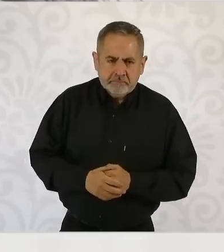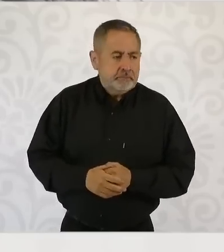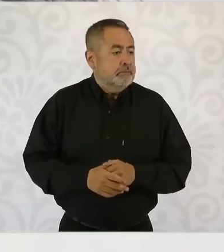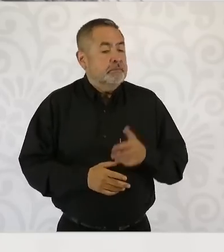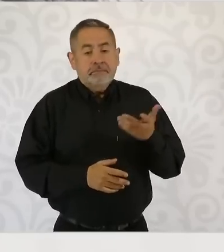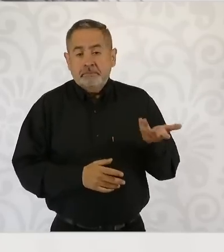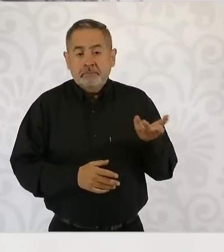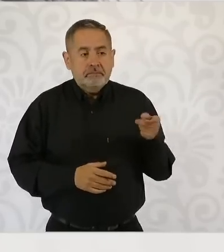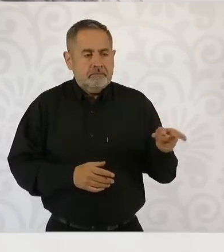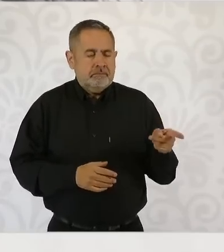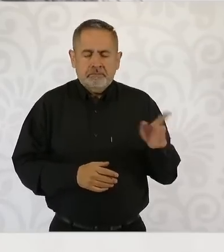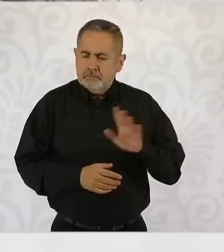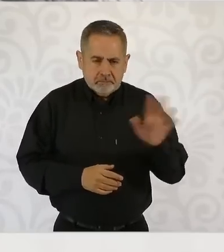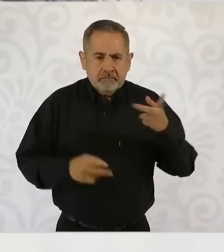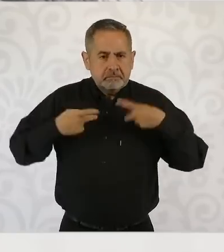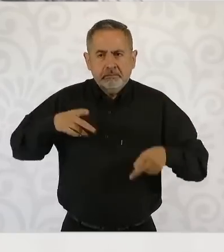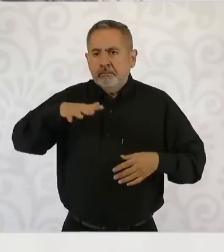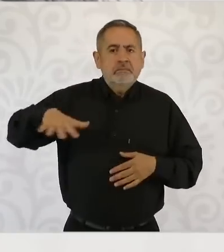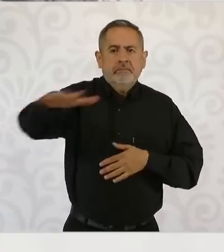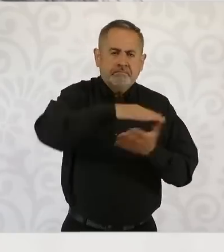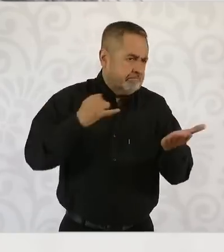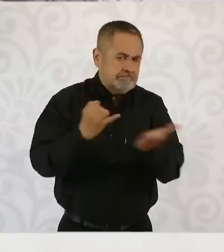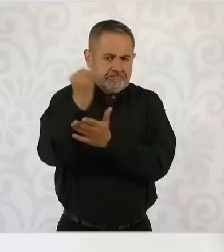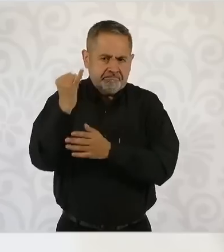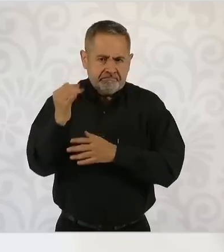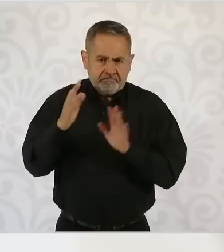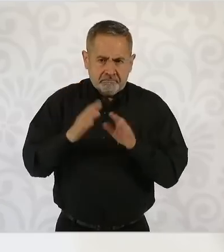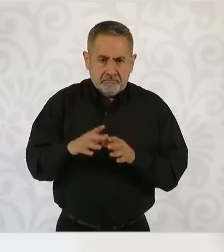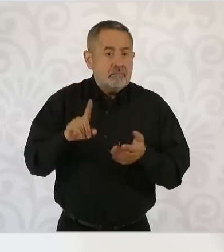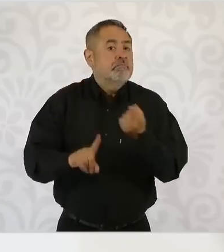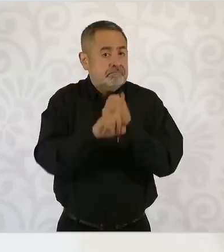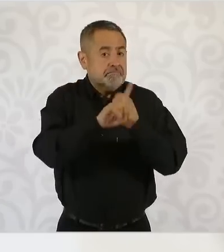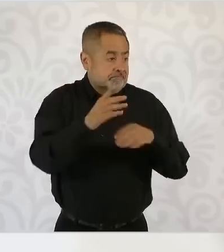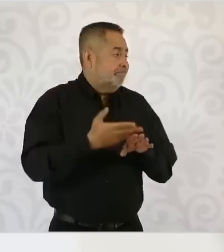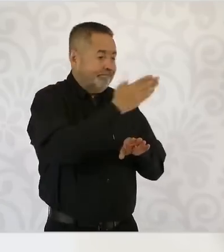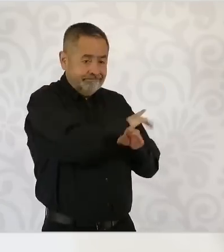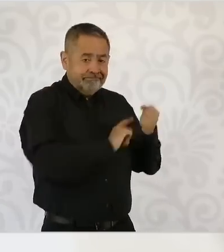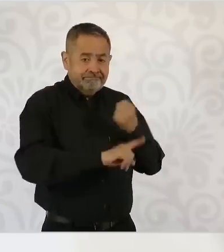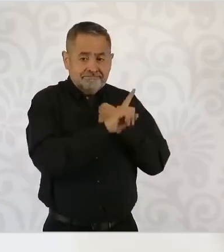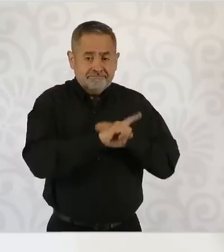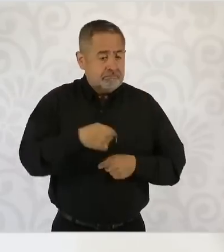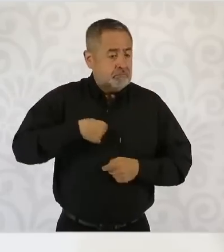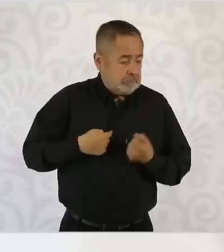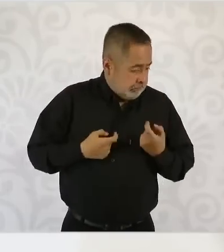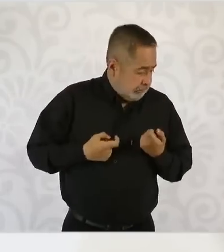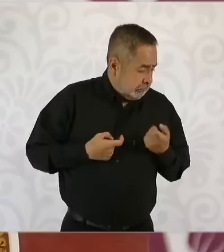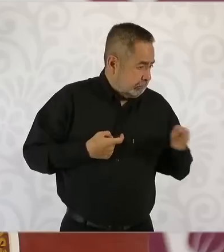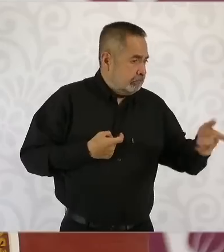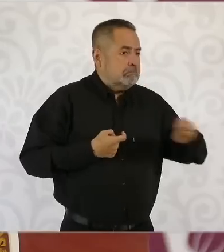eso no desvirtúa que el pueblo decida. El problema era antes, cuando decidían unos